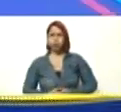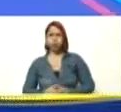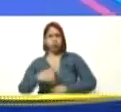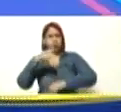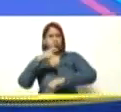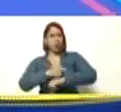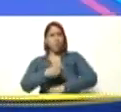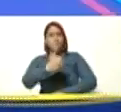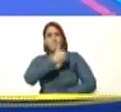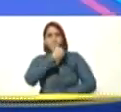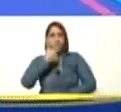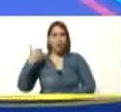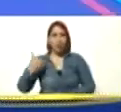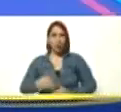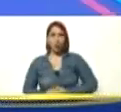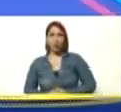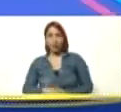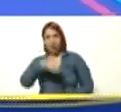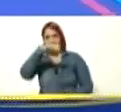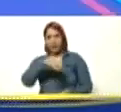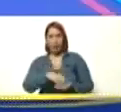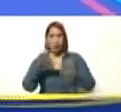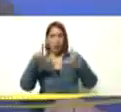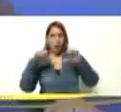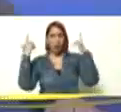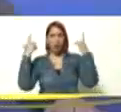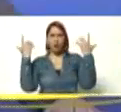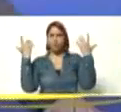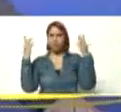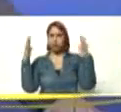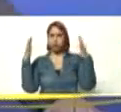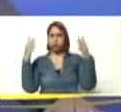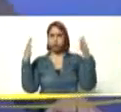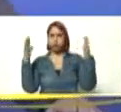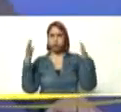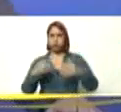tiempos mejores para La Guaira.